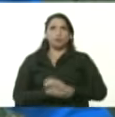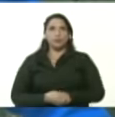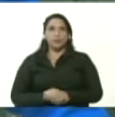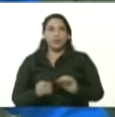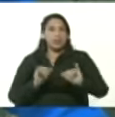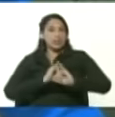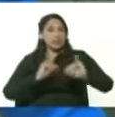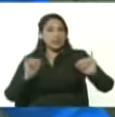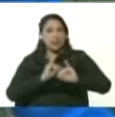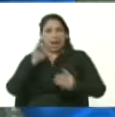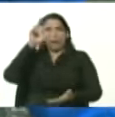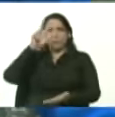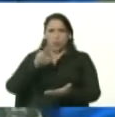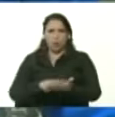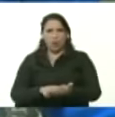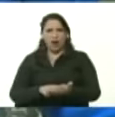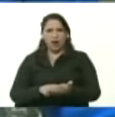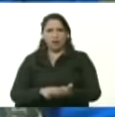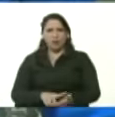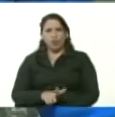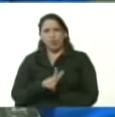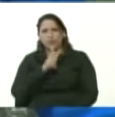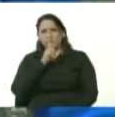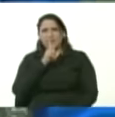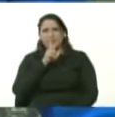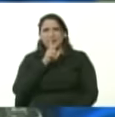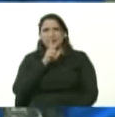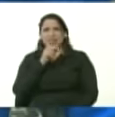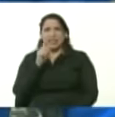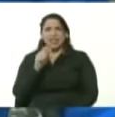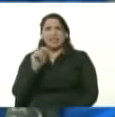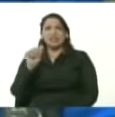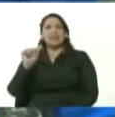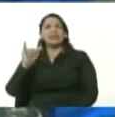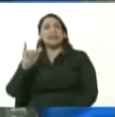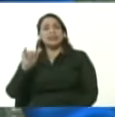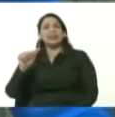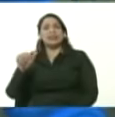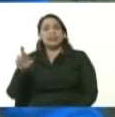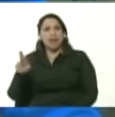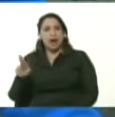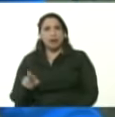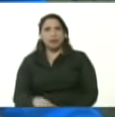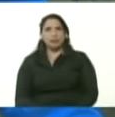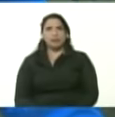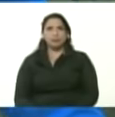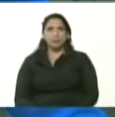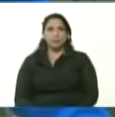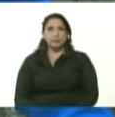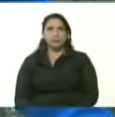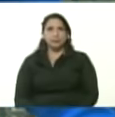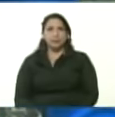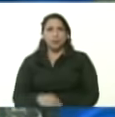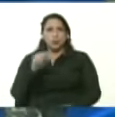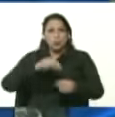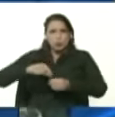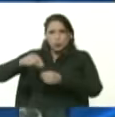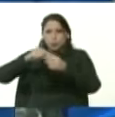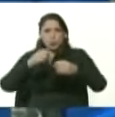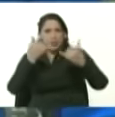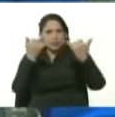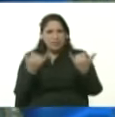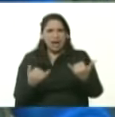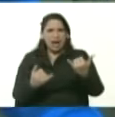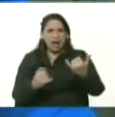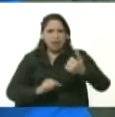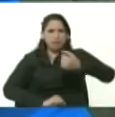el ínfimo y obsoleto Tratado Internacional de Asistencia Recíproca, sembrando ya los